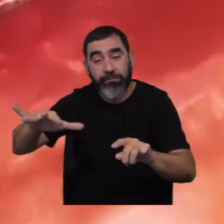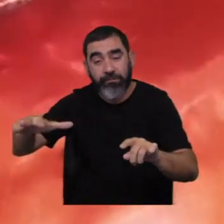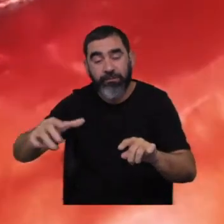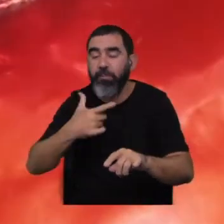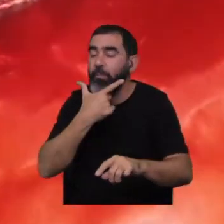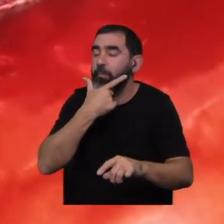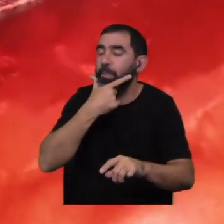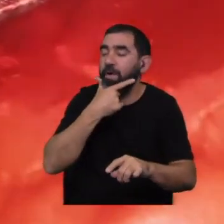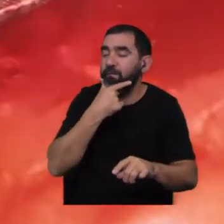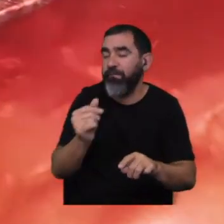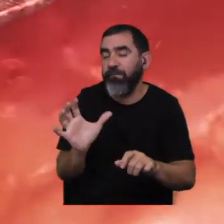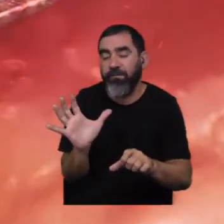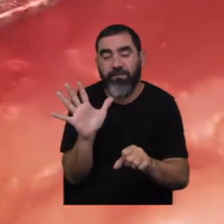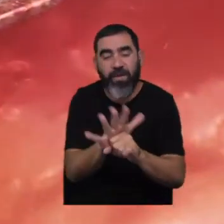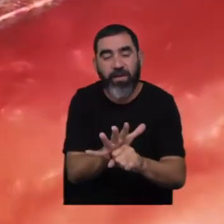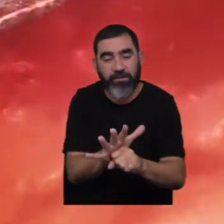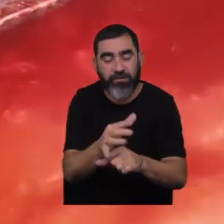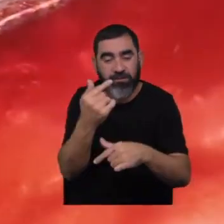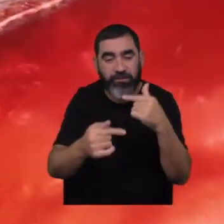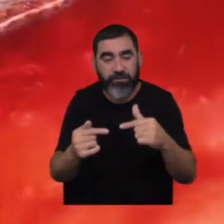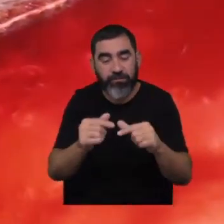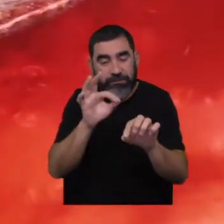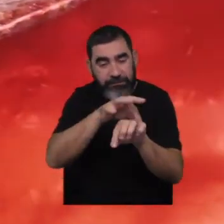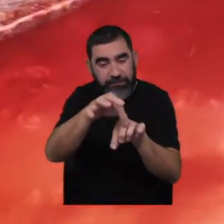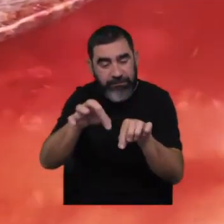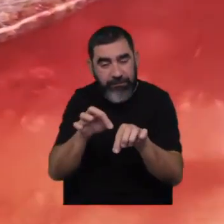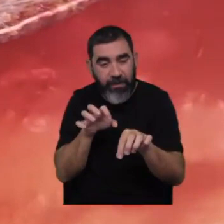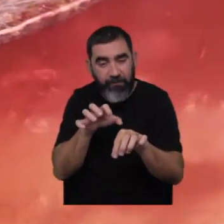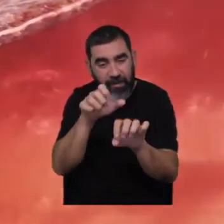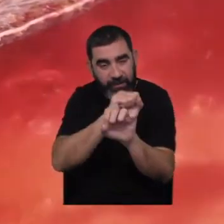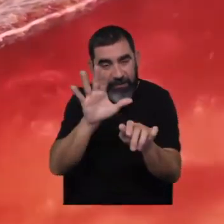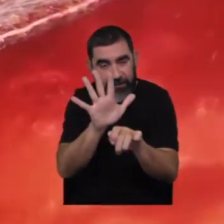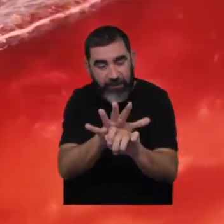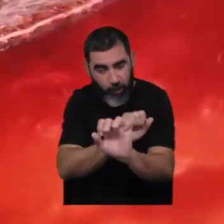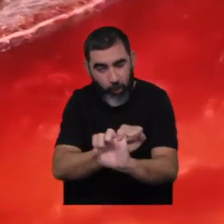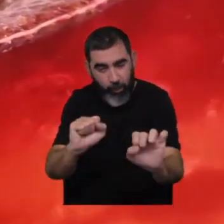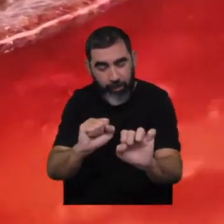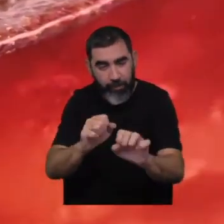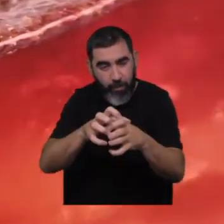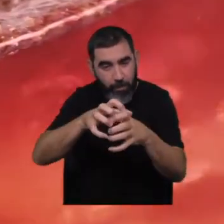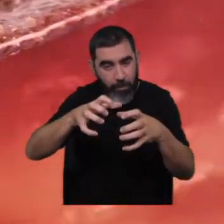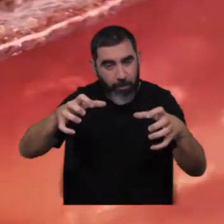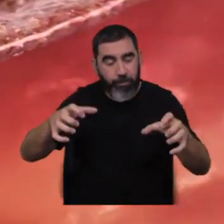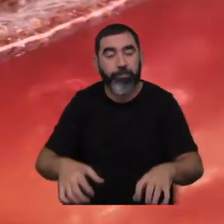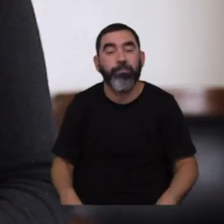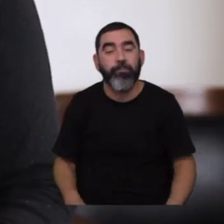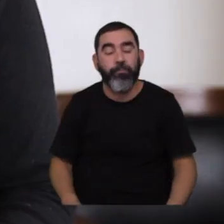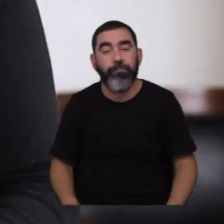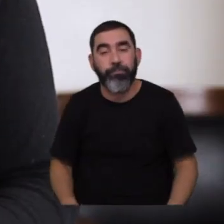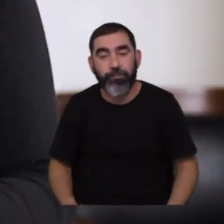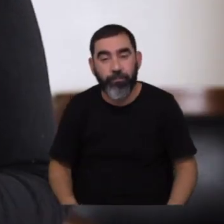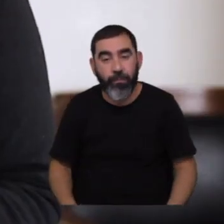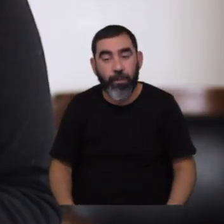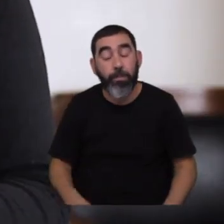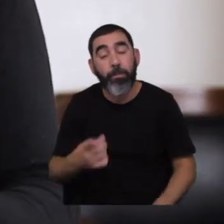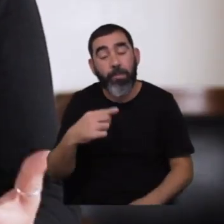rugosa y que tiene como distintos agujeritos en donde las bacterias podrían llegar a iniciar la formación del biofilm. Igualmente,